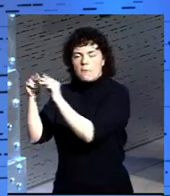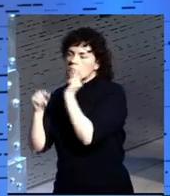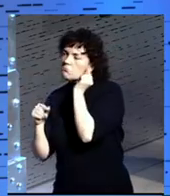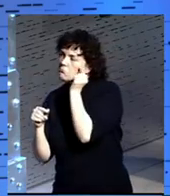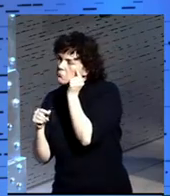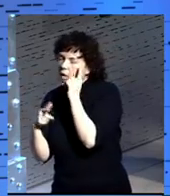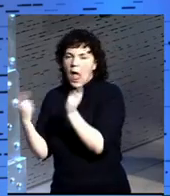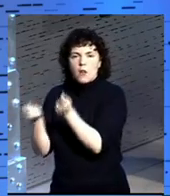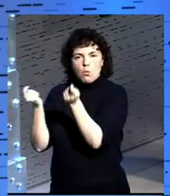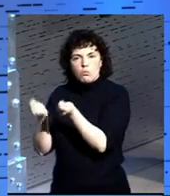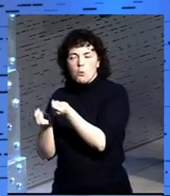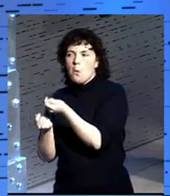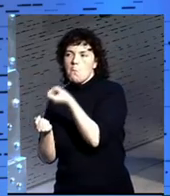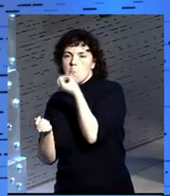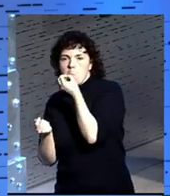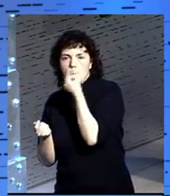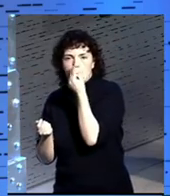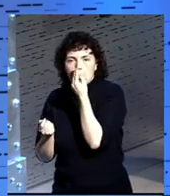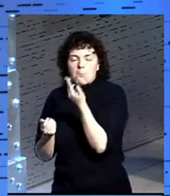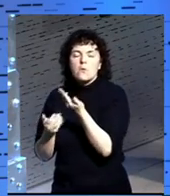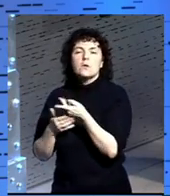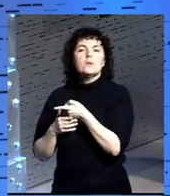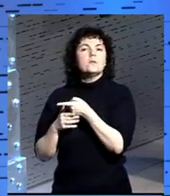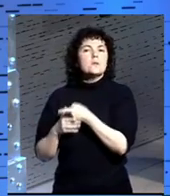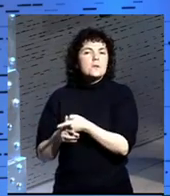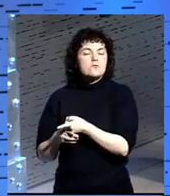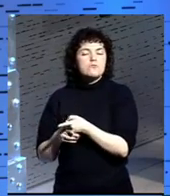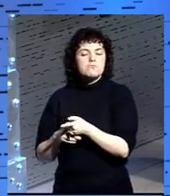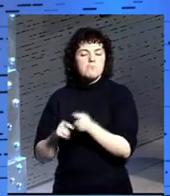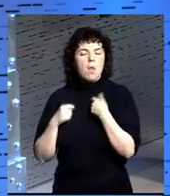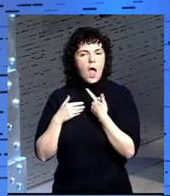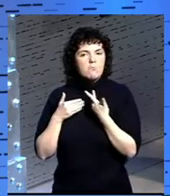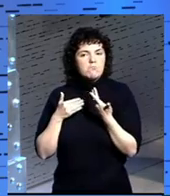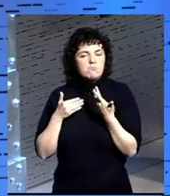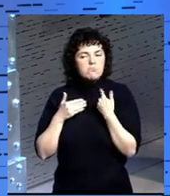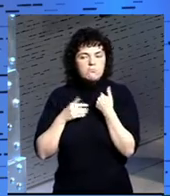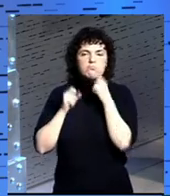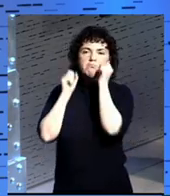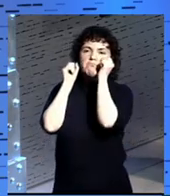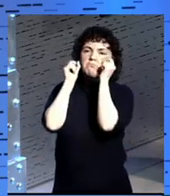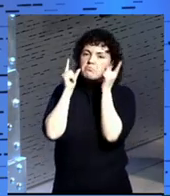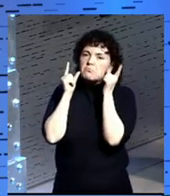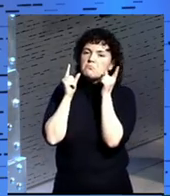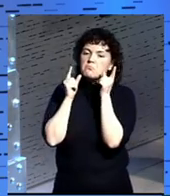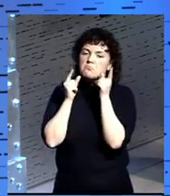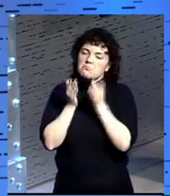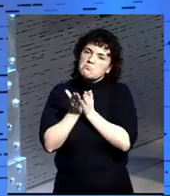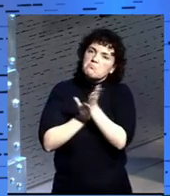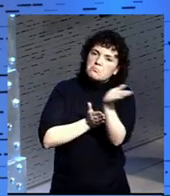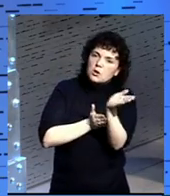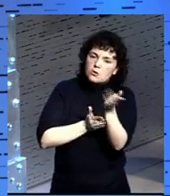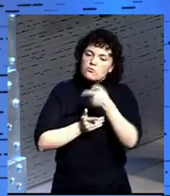manifestación publicitaria, y eso nos abrió un mundo. De hecho, nosotros ahí fuimos conversos,